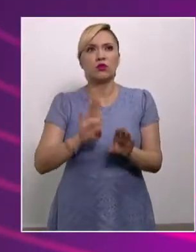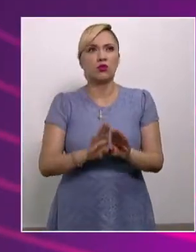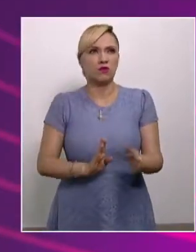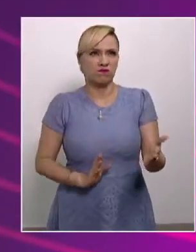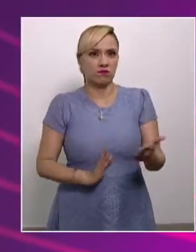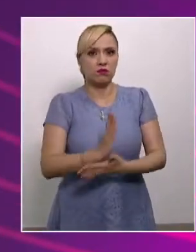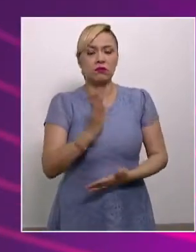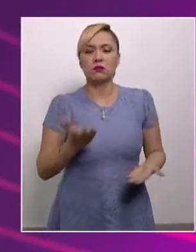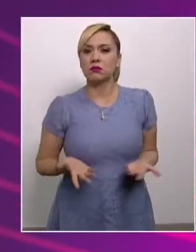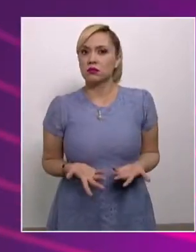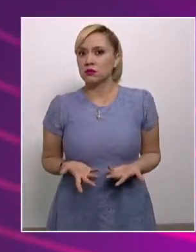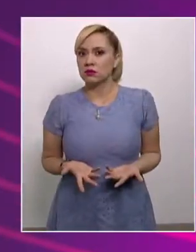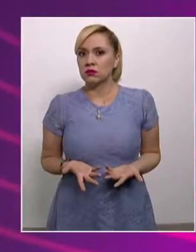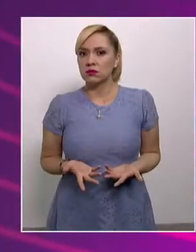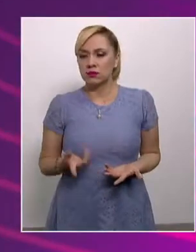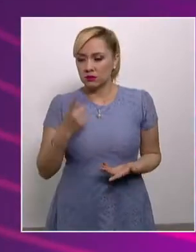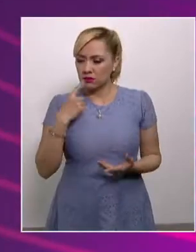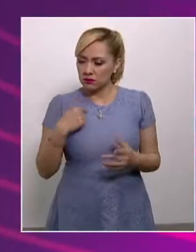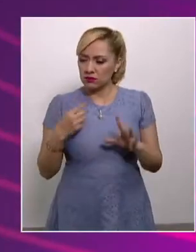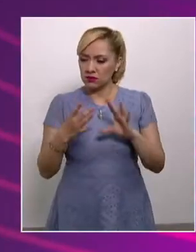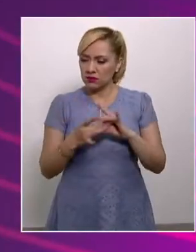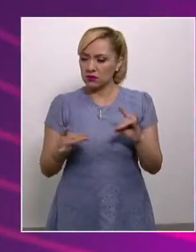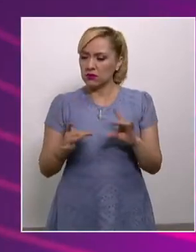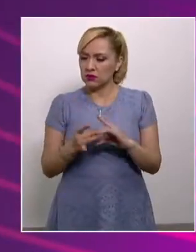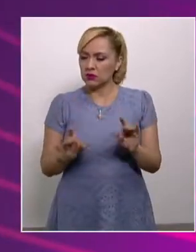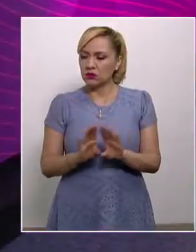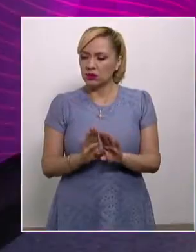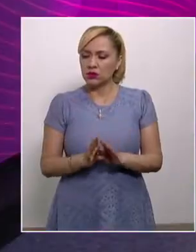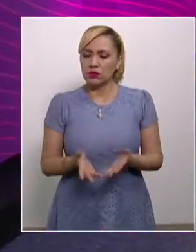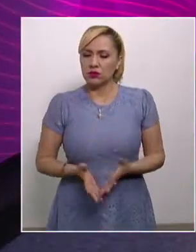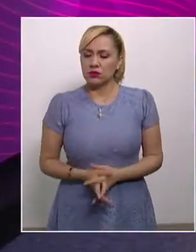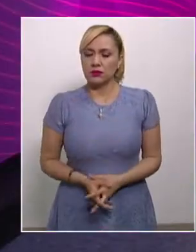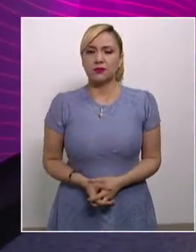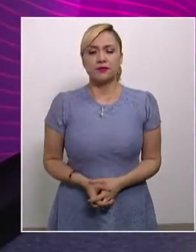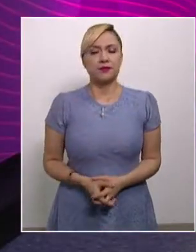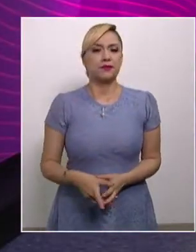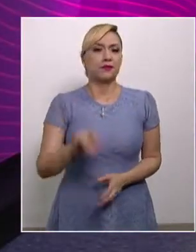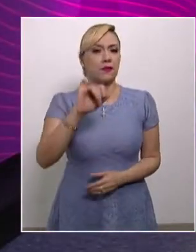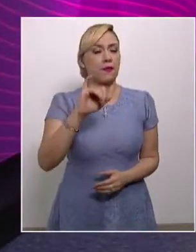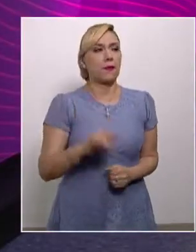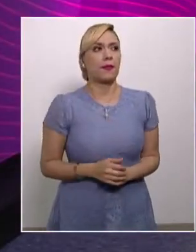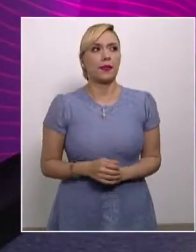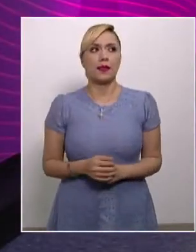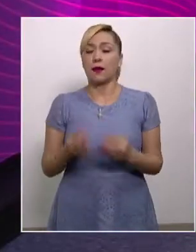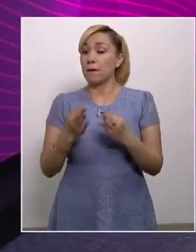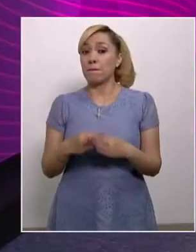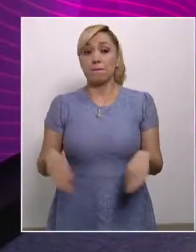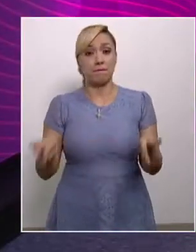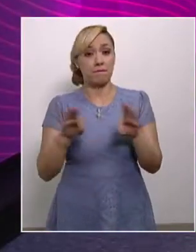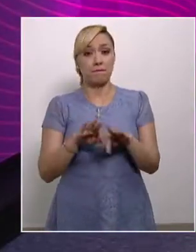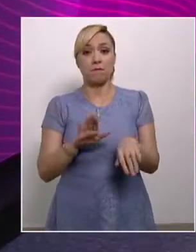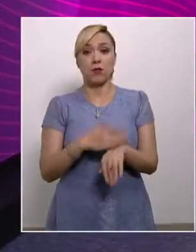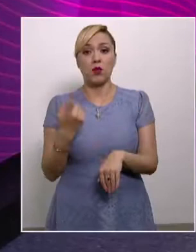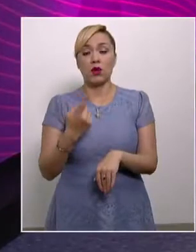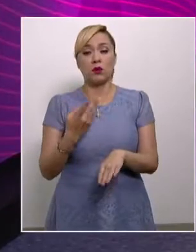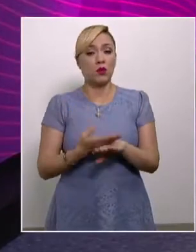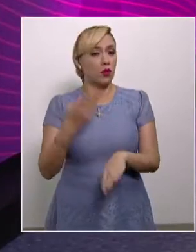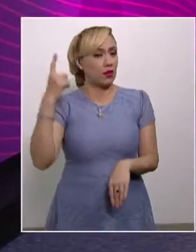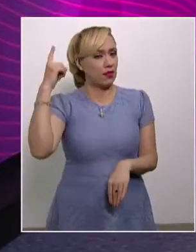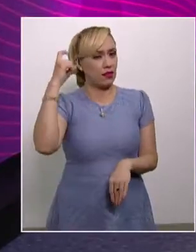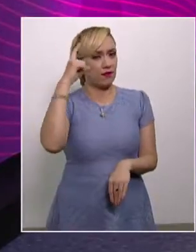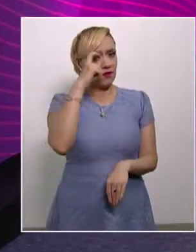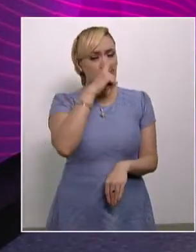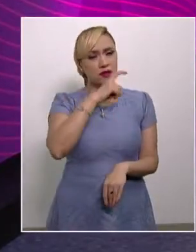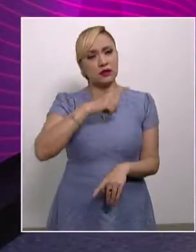un poco cuál es el trabajo que hacen con este tipo de mujeres, ¿no? que llegan? Es bien importante porque realmente es muy complicado porque